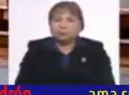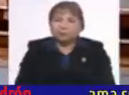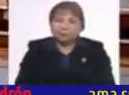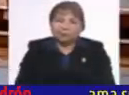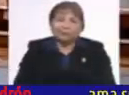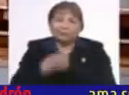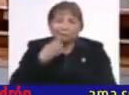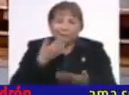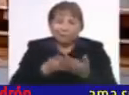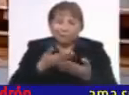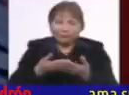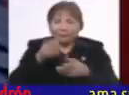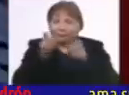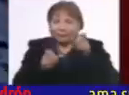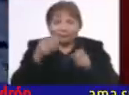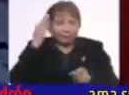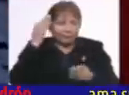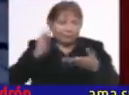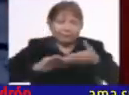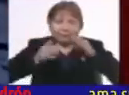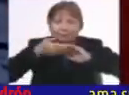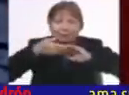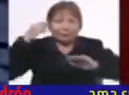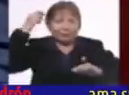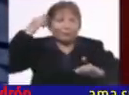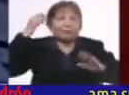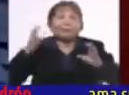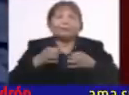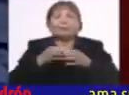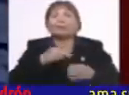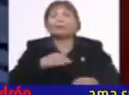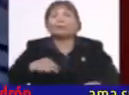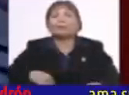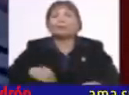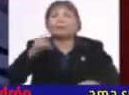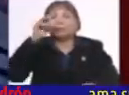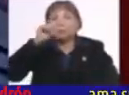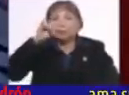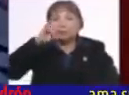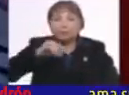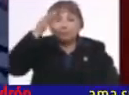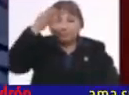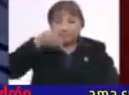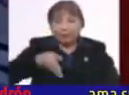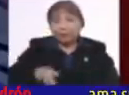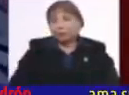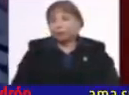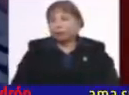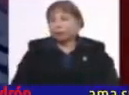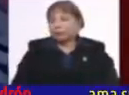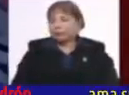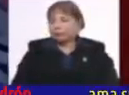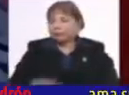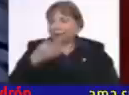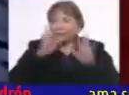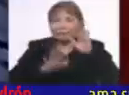como es de conocimiento público de la comunidad política los consejos de ministros se realizan los días miércoles he